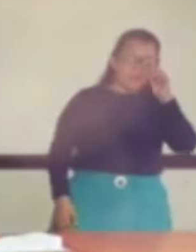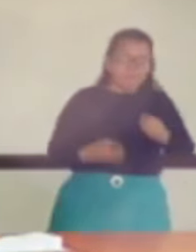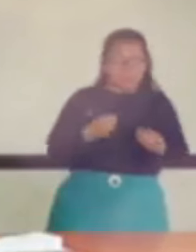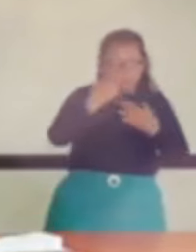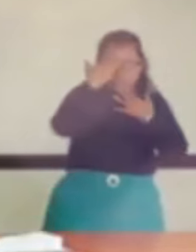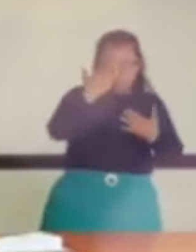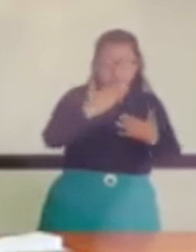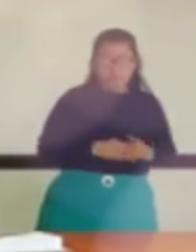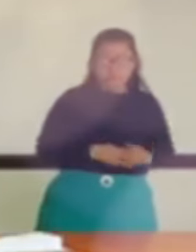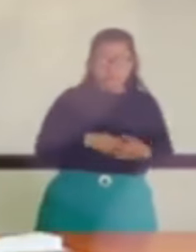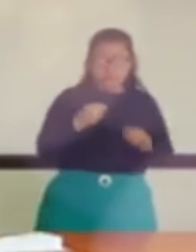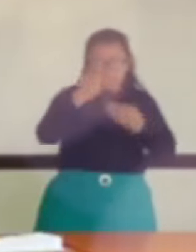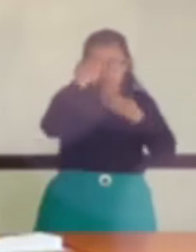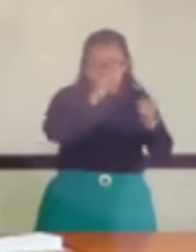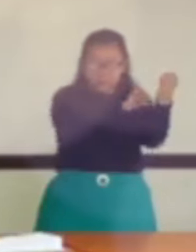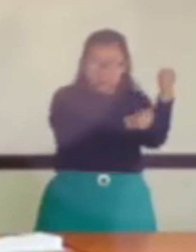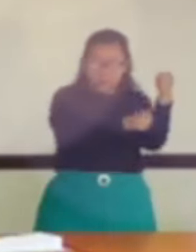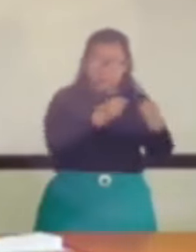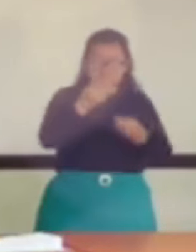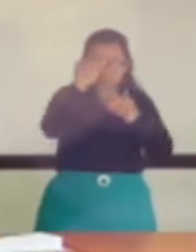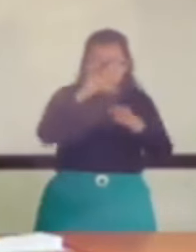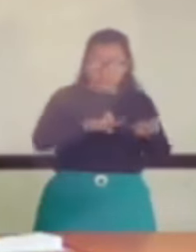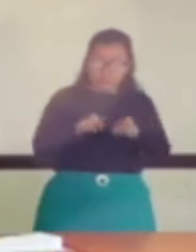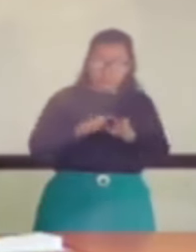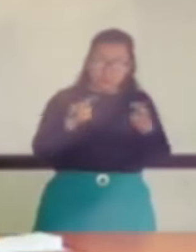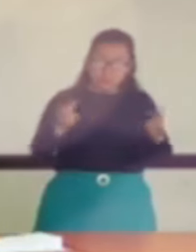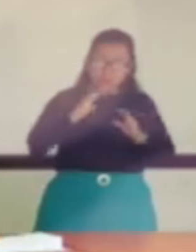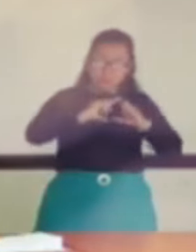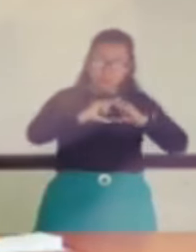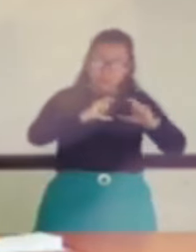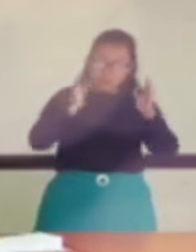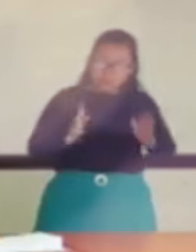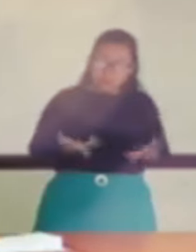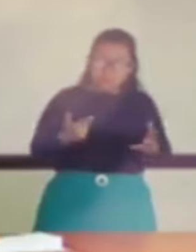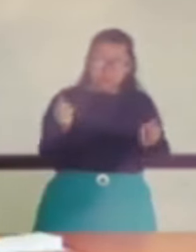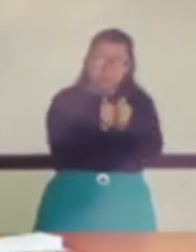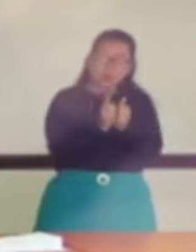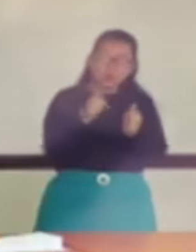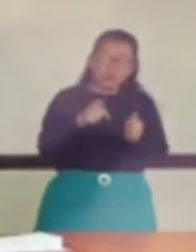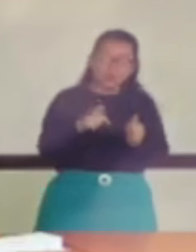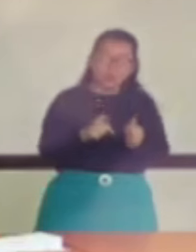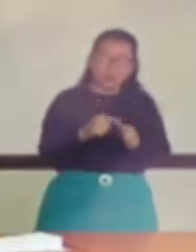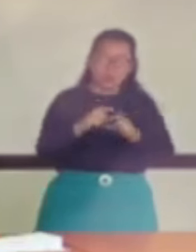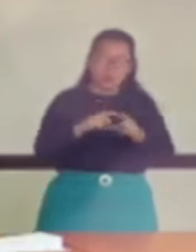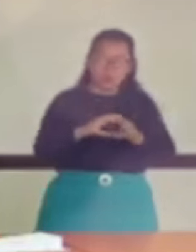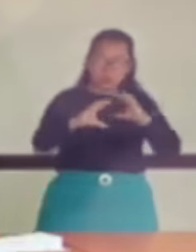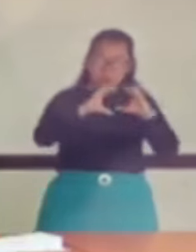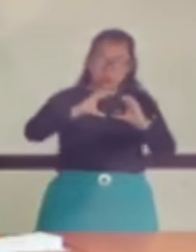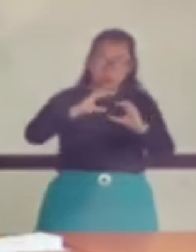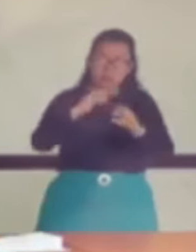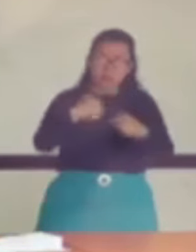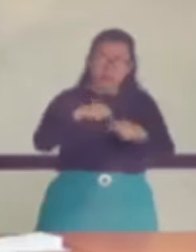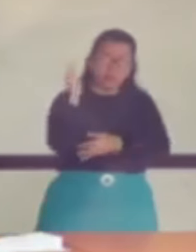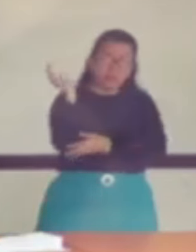Muchísimas gracias, gracias a las autoridades, gracias a los medios de comunicación que nos acompañaron en la conferencia de prensa. Creo